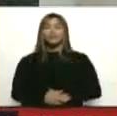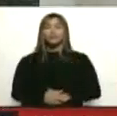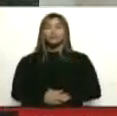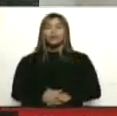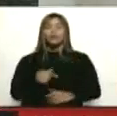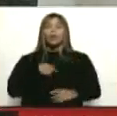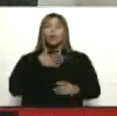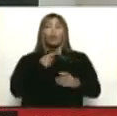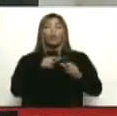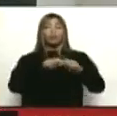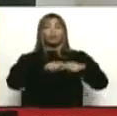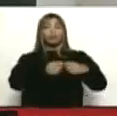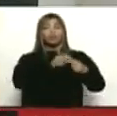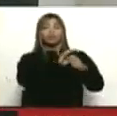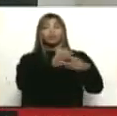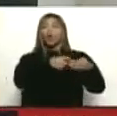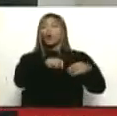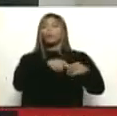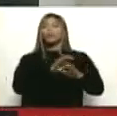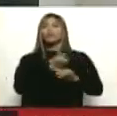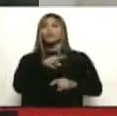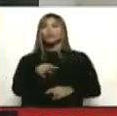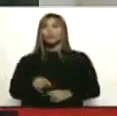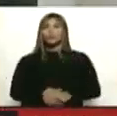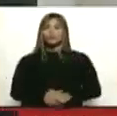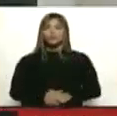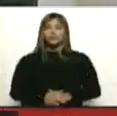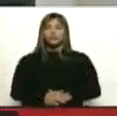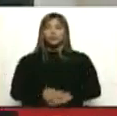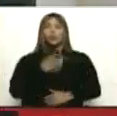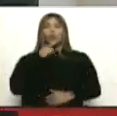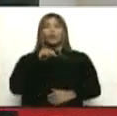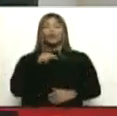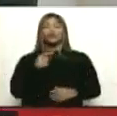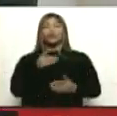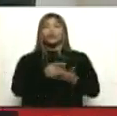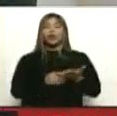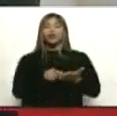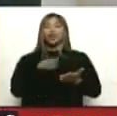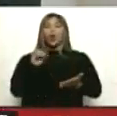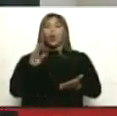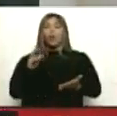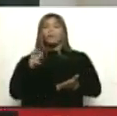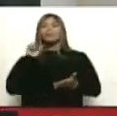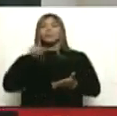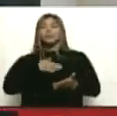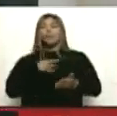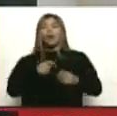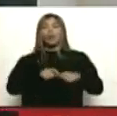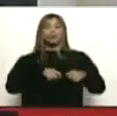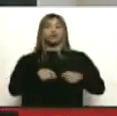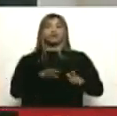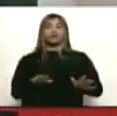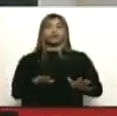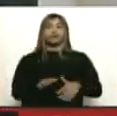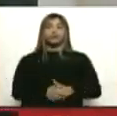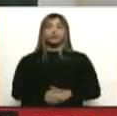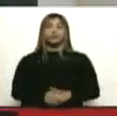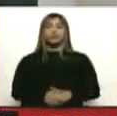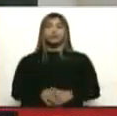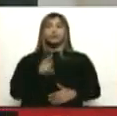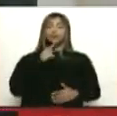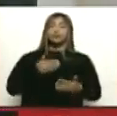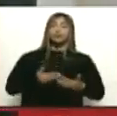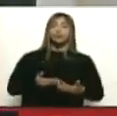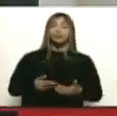de revocarlo o no. En el caso del decreto Obama, sí es posible, por supuesto, en el sistema de pesos y